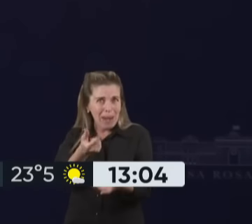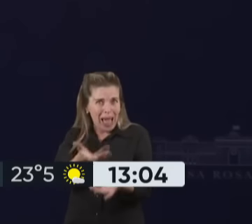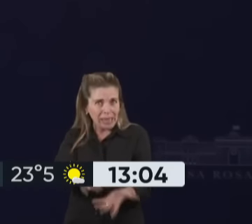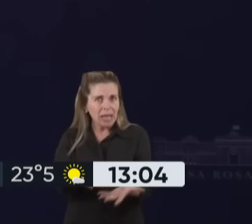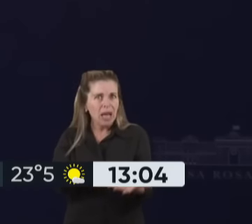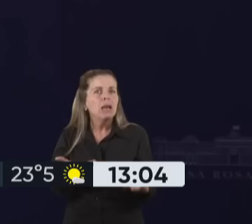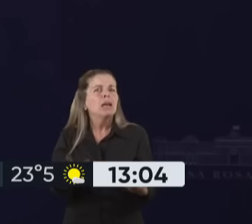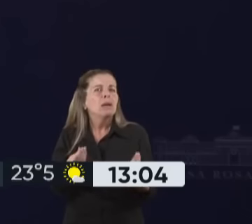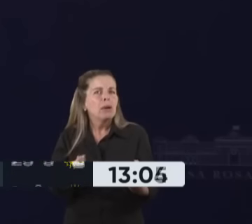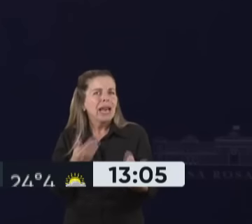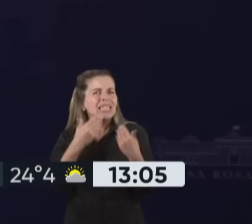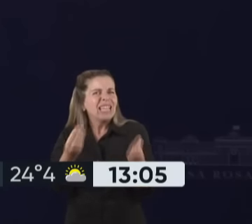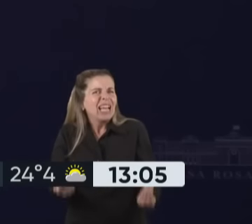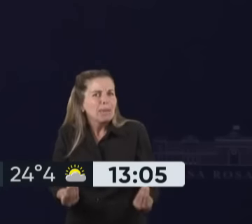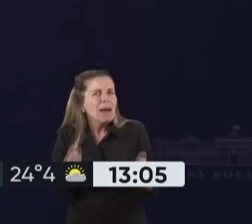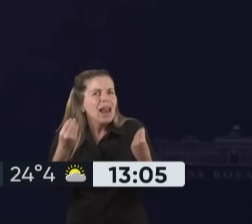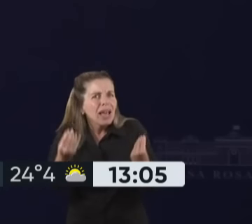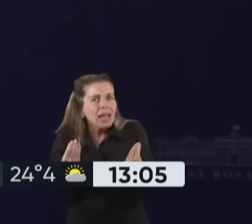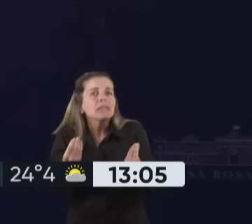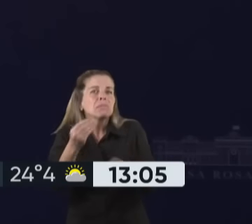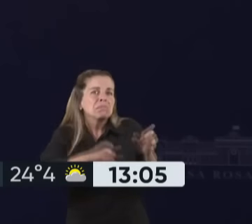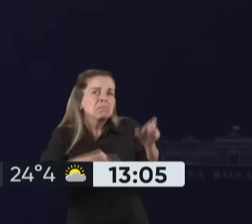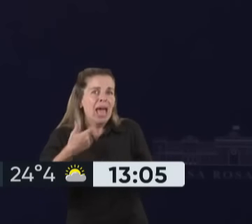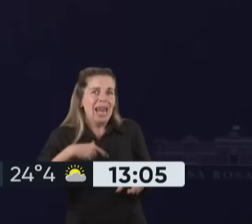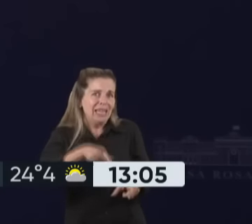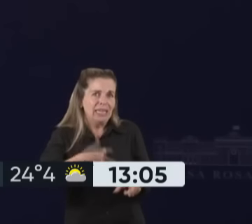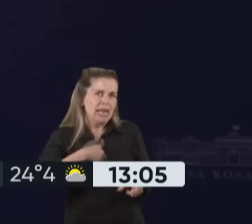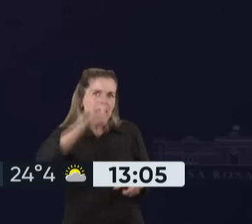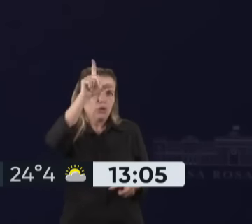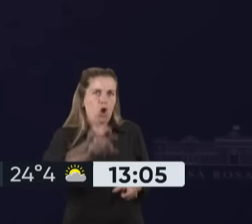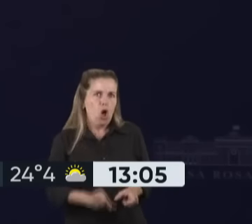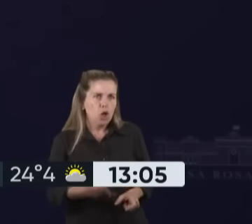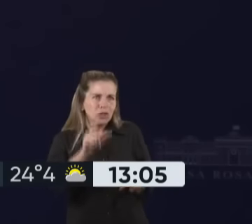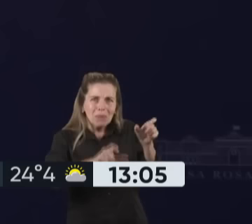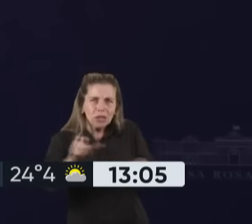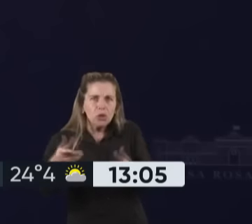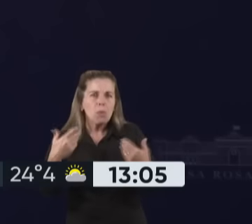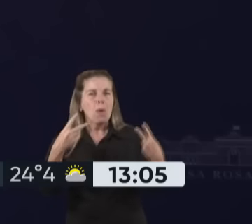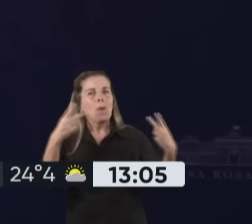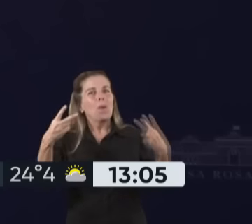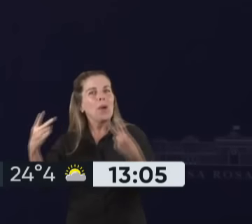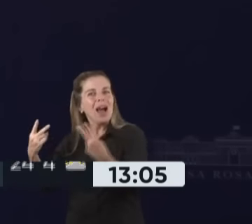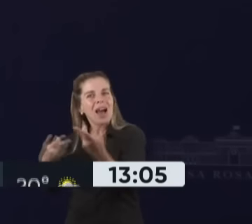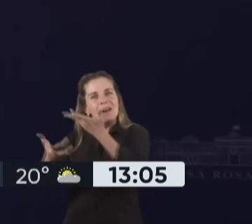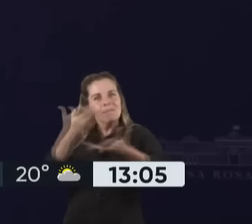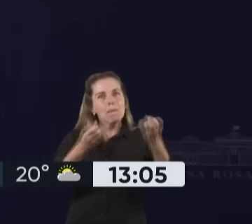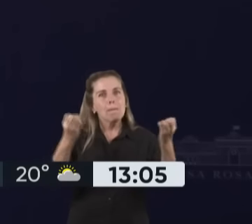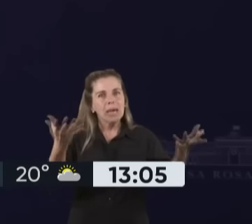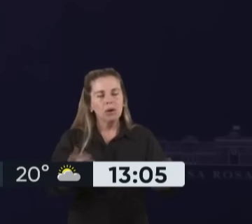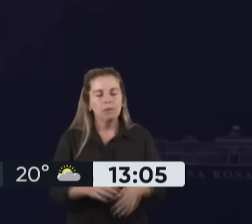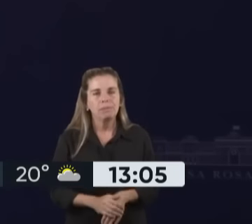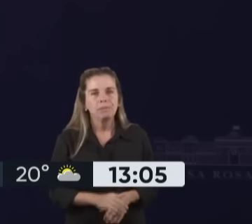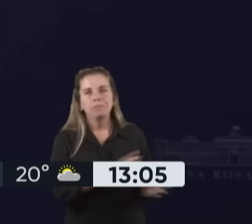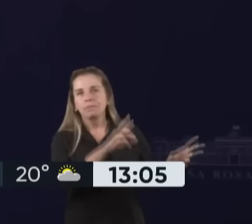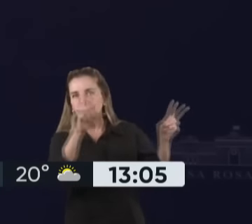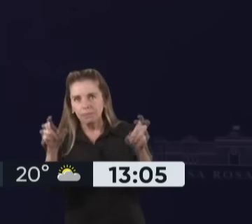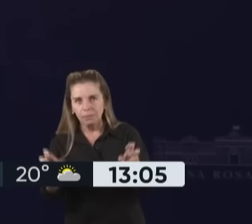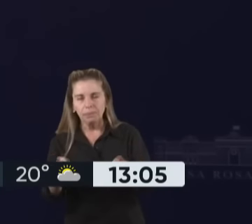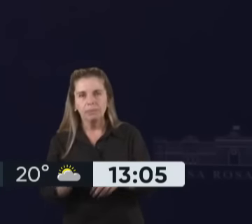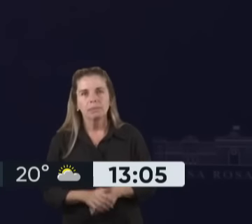argentinos, para que todos los argentinos de todos los rincones del país puedan viajar mejor. En otro orden de cosas, contarles